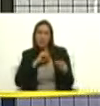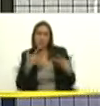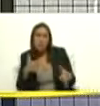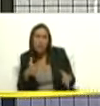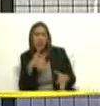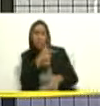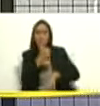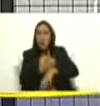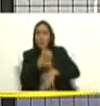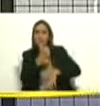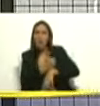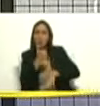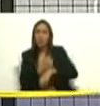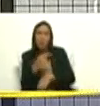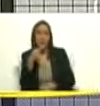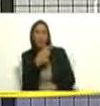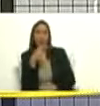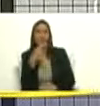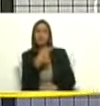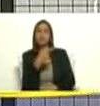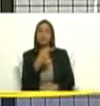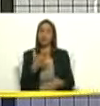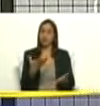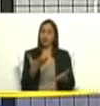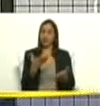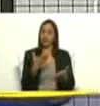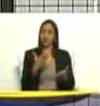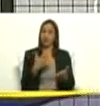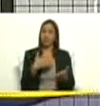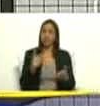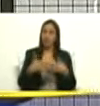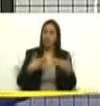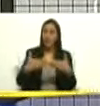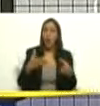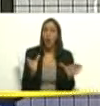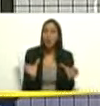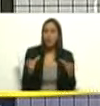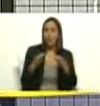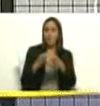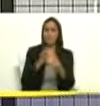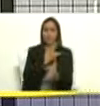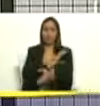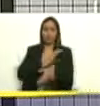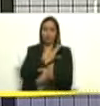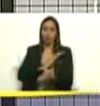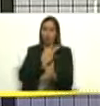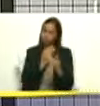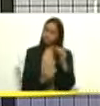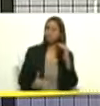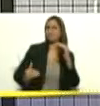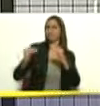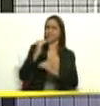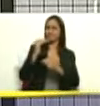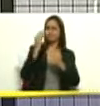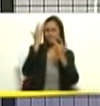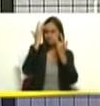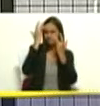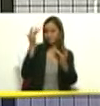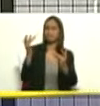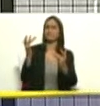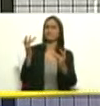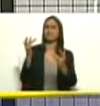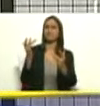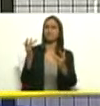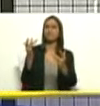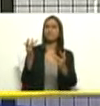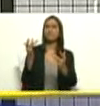miedo bueno se nombró una comisión técnica de alto nivel se